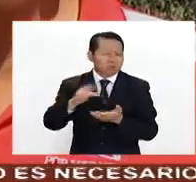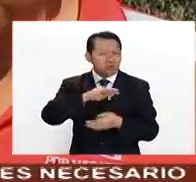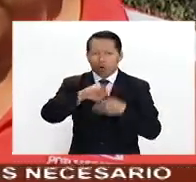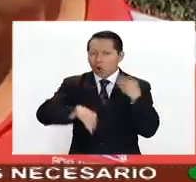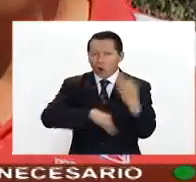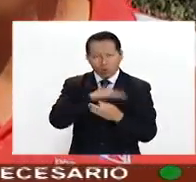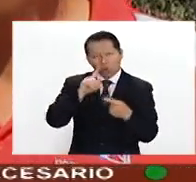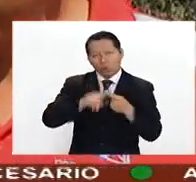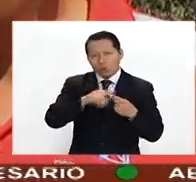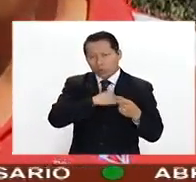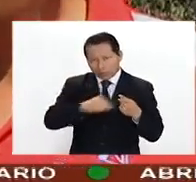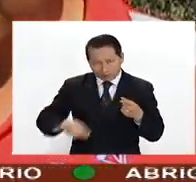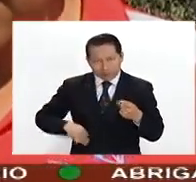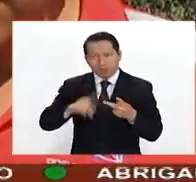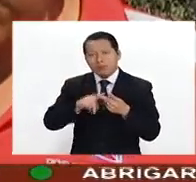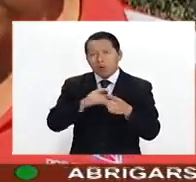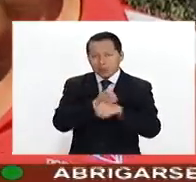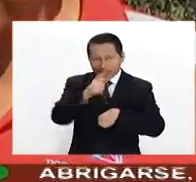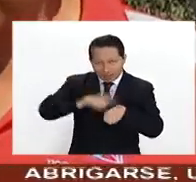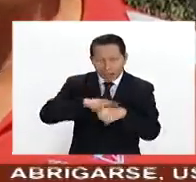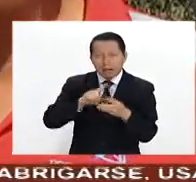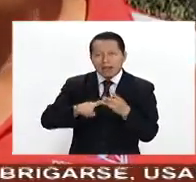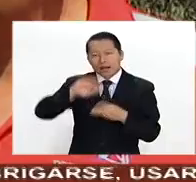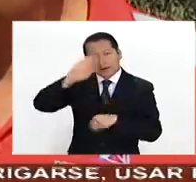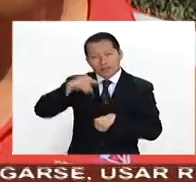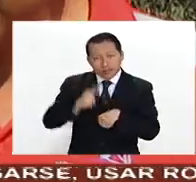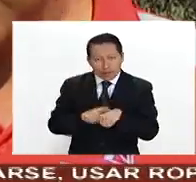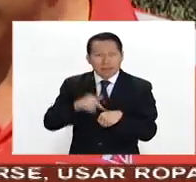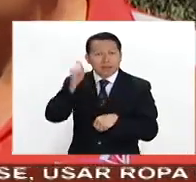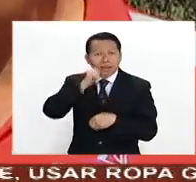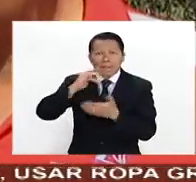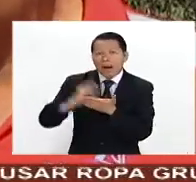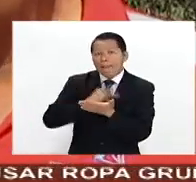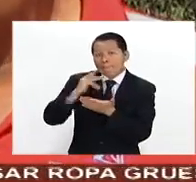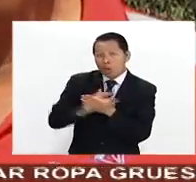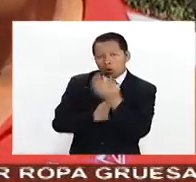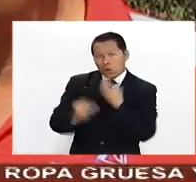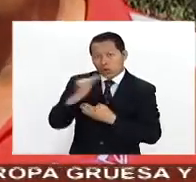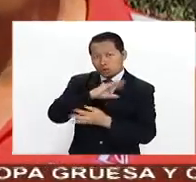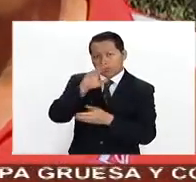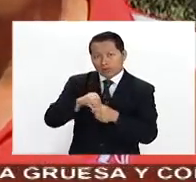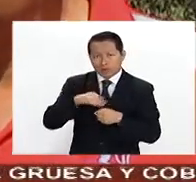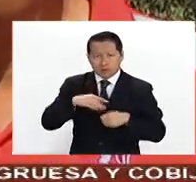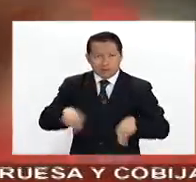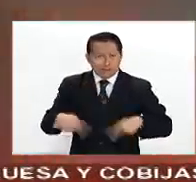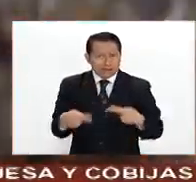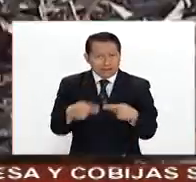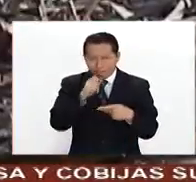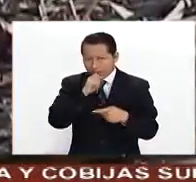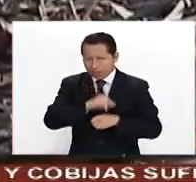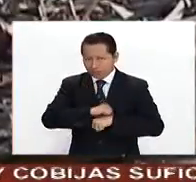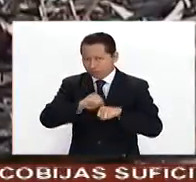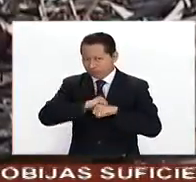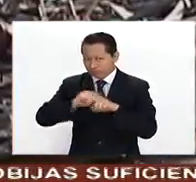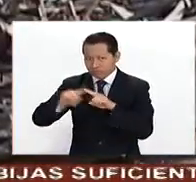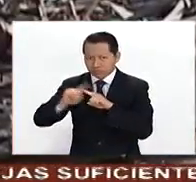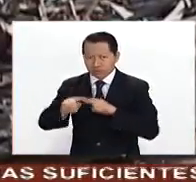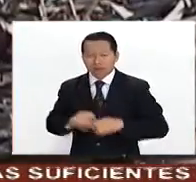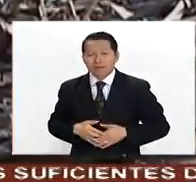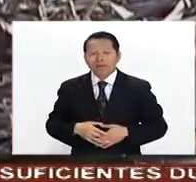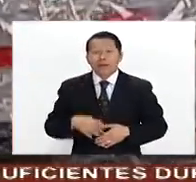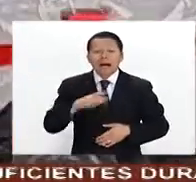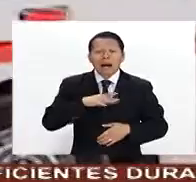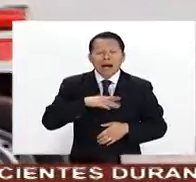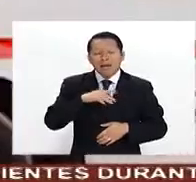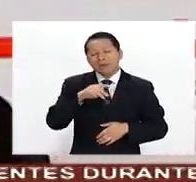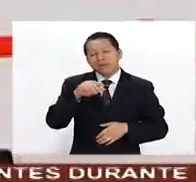tanto municipal, estatal y federal, todo el apoyo que han tenido hacia nosotros, los comerciantes de pirotecnia. En un corte realizado a las